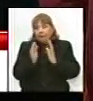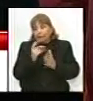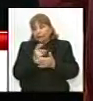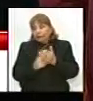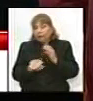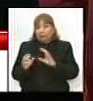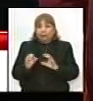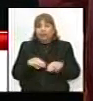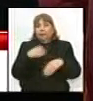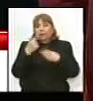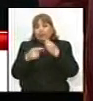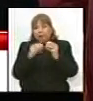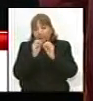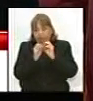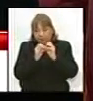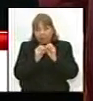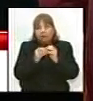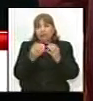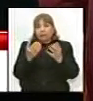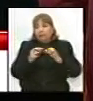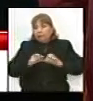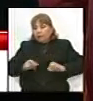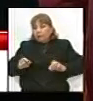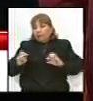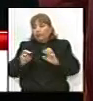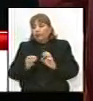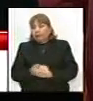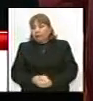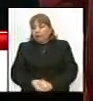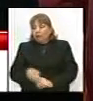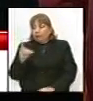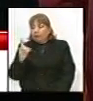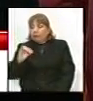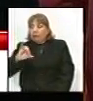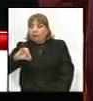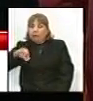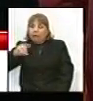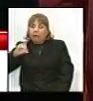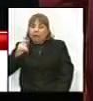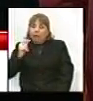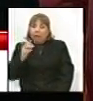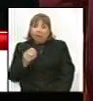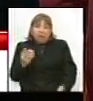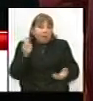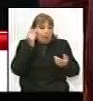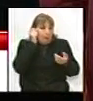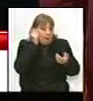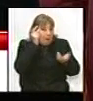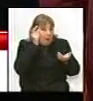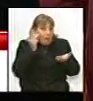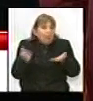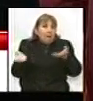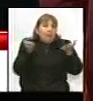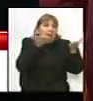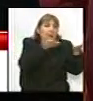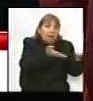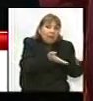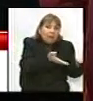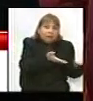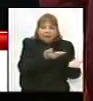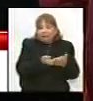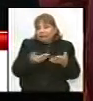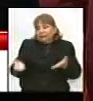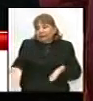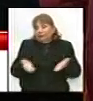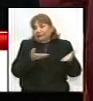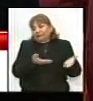quehacer diario que van a resolver los parlamentarios de la Cámara de Diputados, carece de sentido que también dejemos habilitado ese